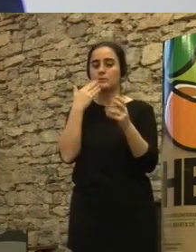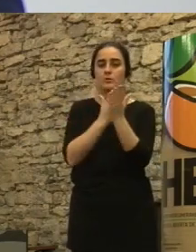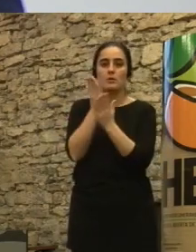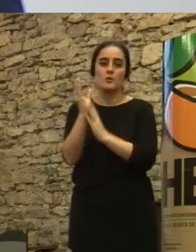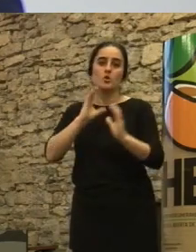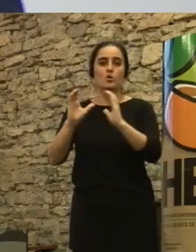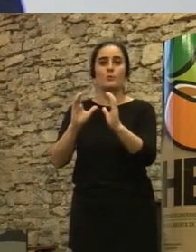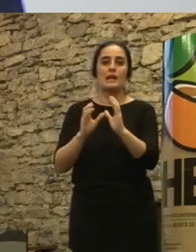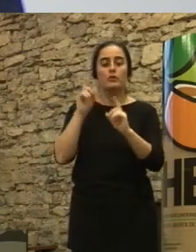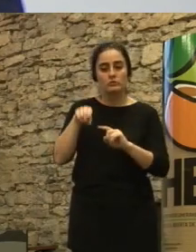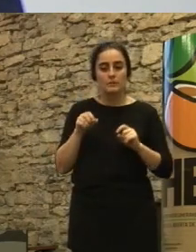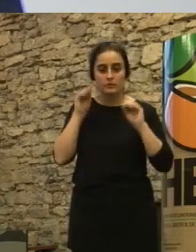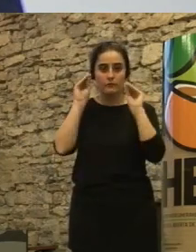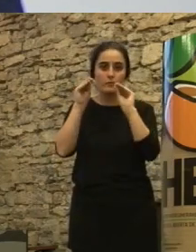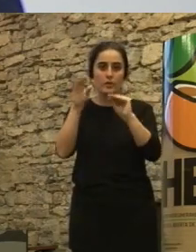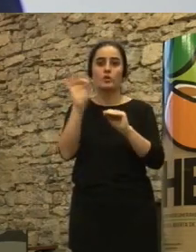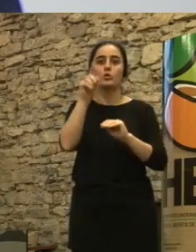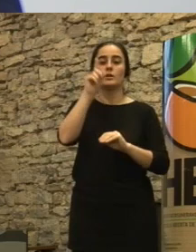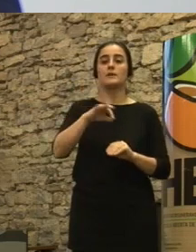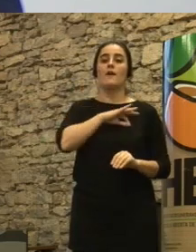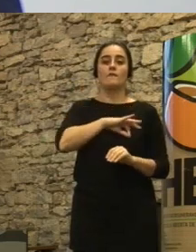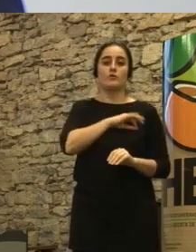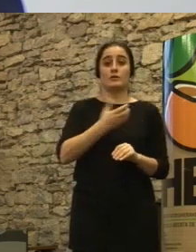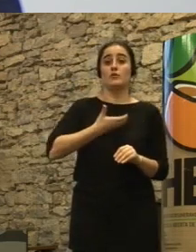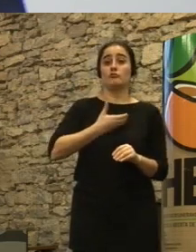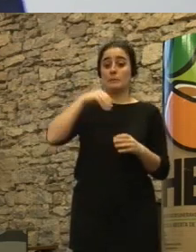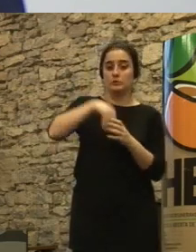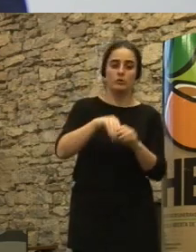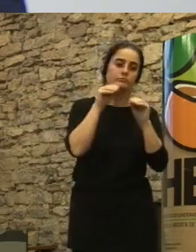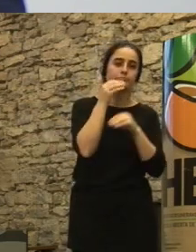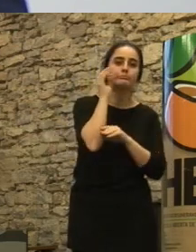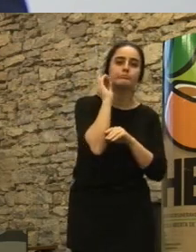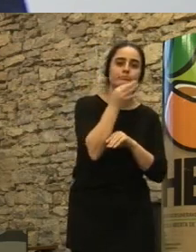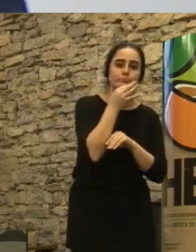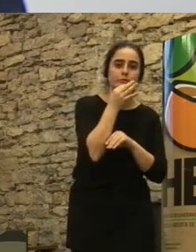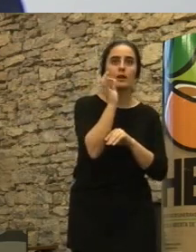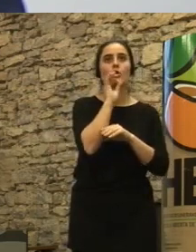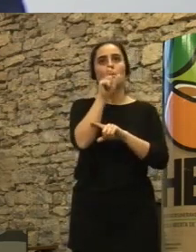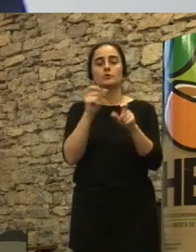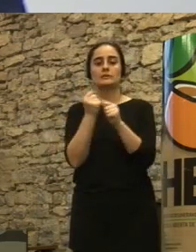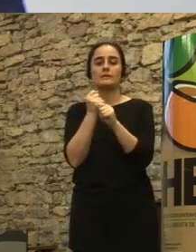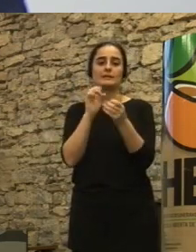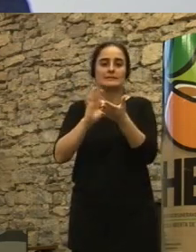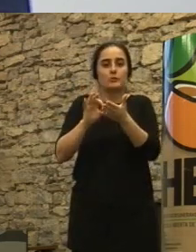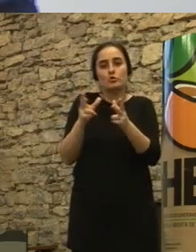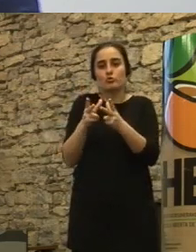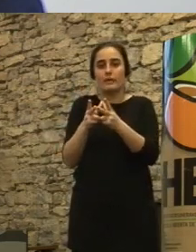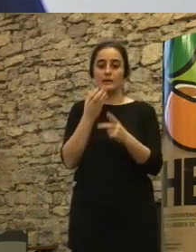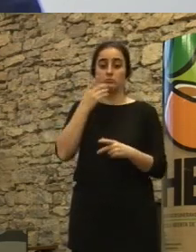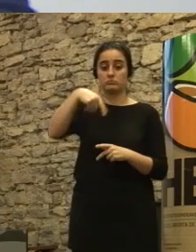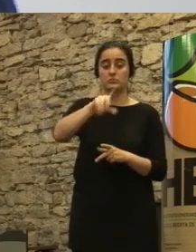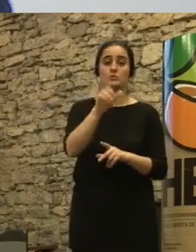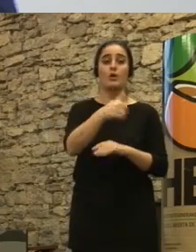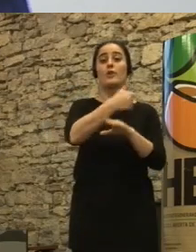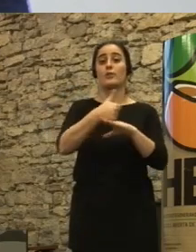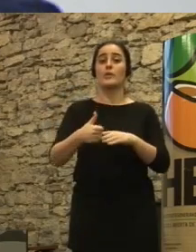damos bastantes charlas, curiosamente, a funcionarios de ayuntamientos, a la gente que trabaja en servicios sociales, que digamos que son las personas que están expuestas a ese ciudadano